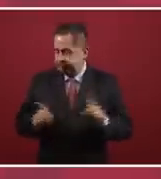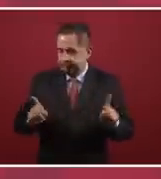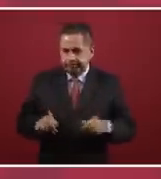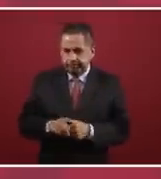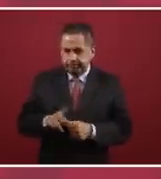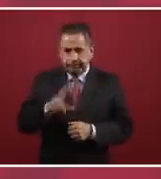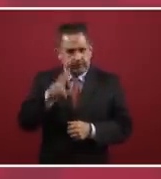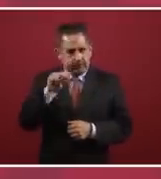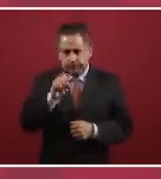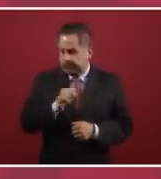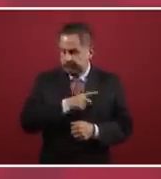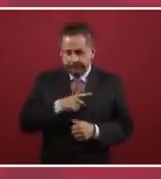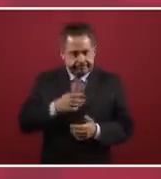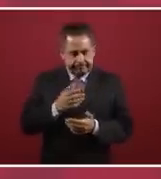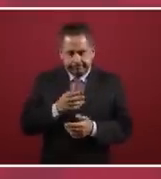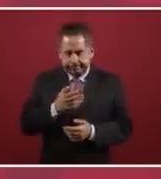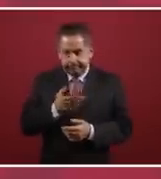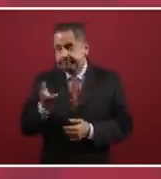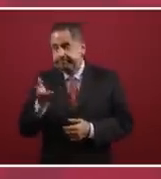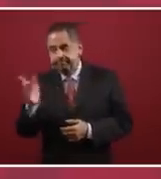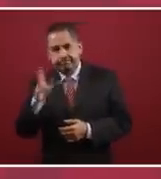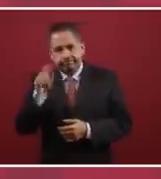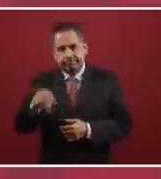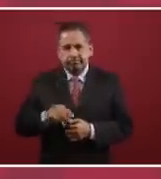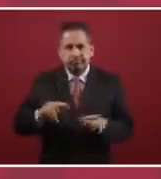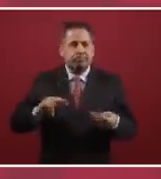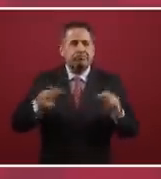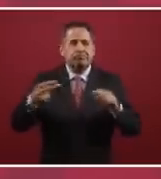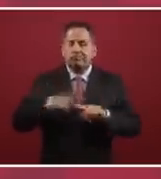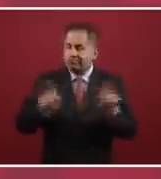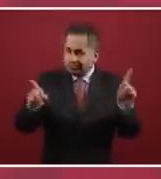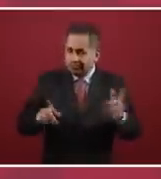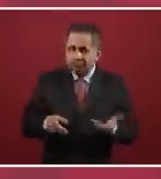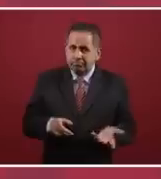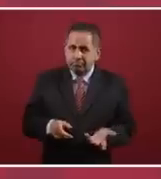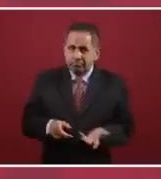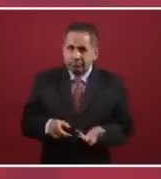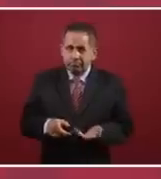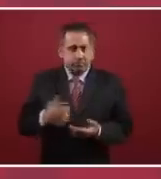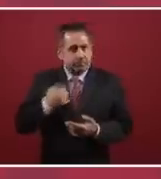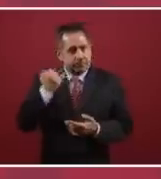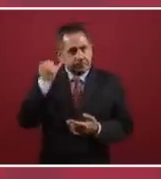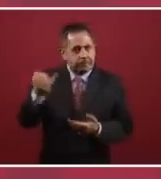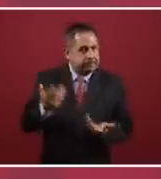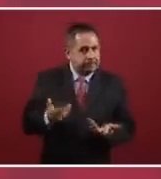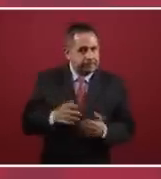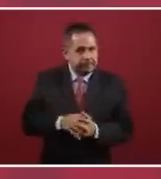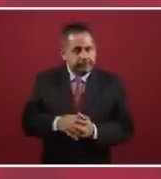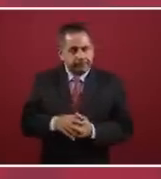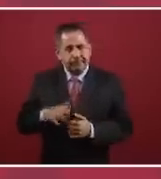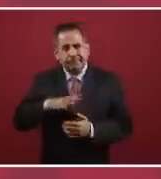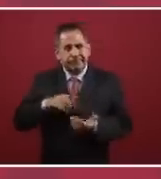nada, absolutamente, al contrario. Imagínense, hay